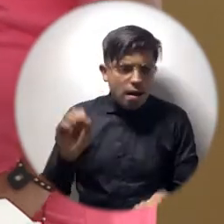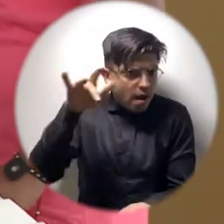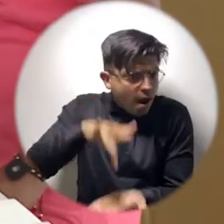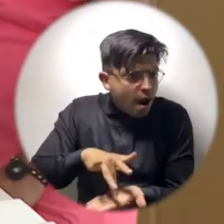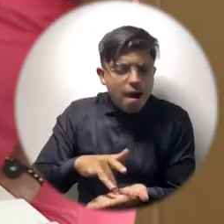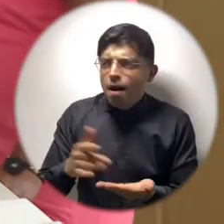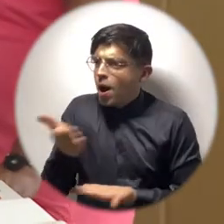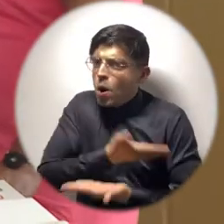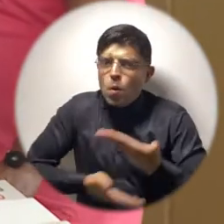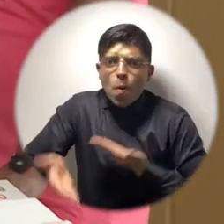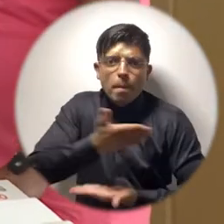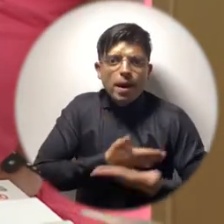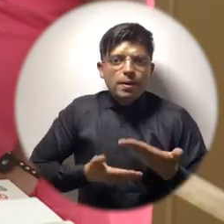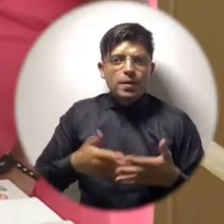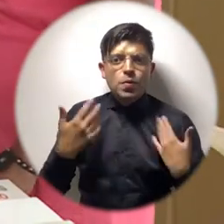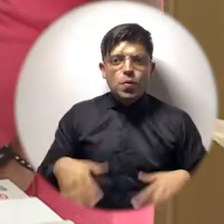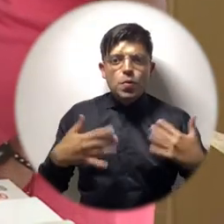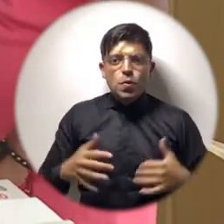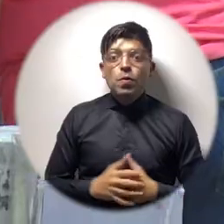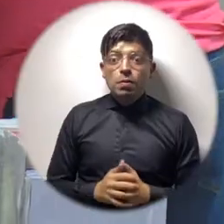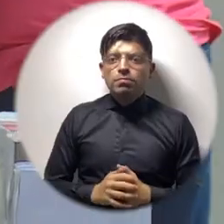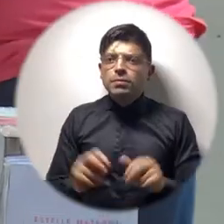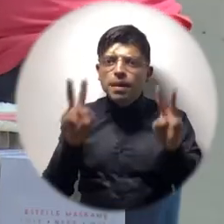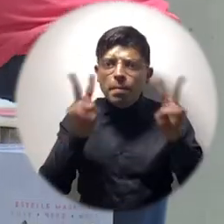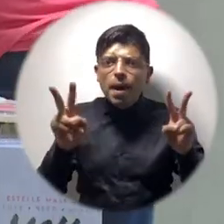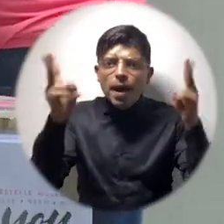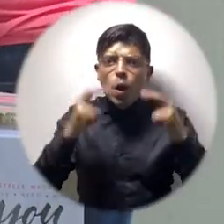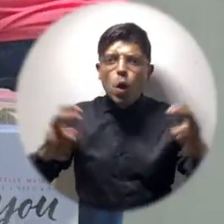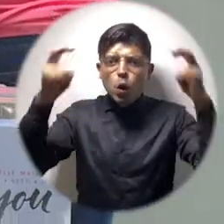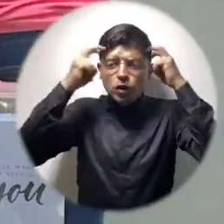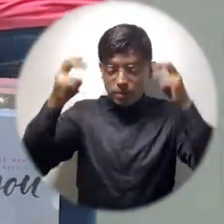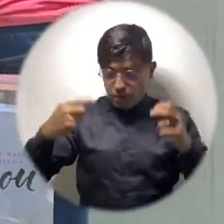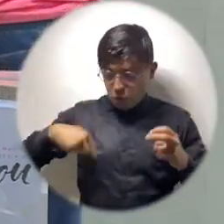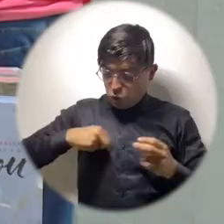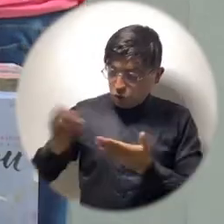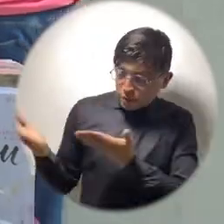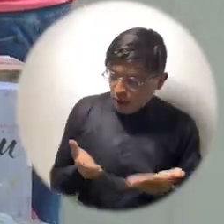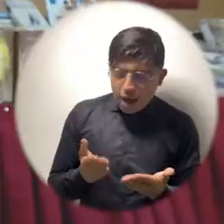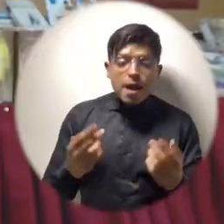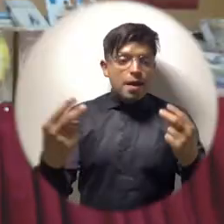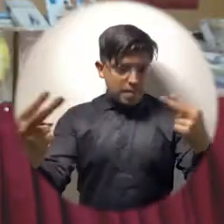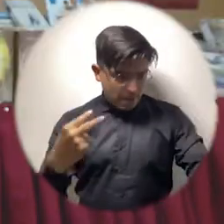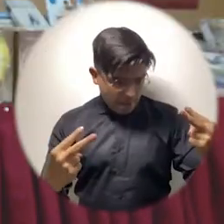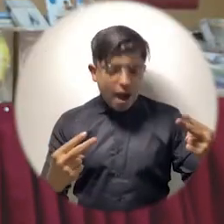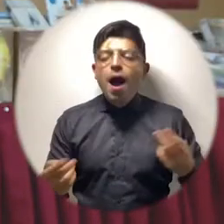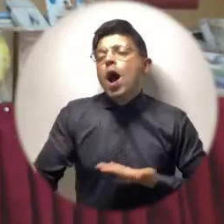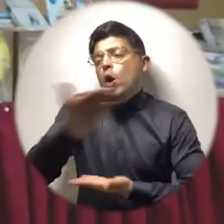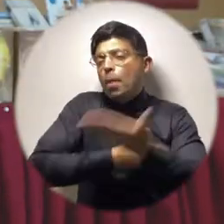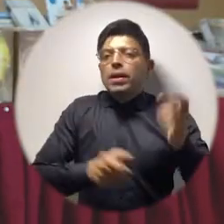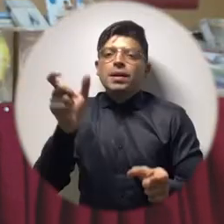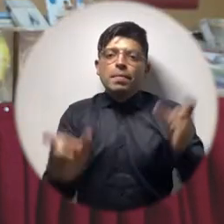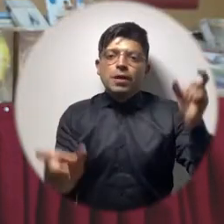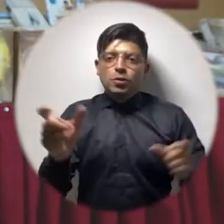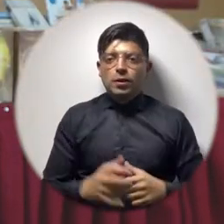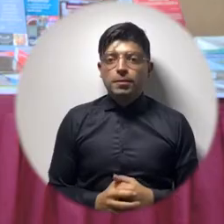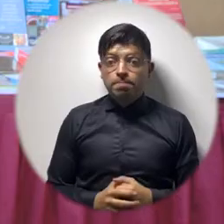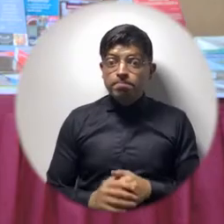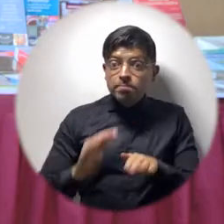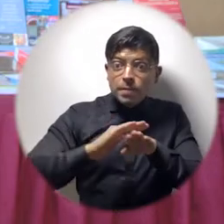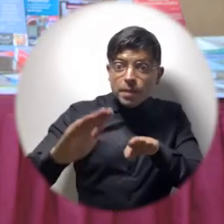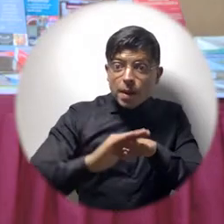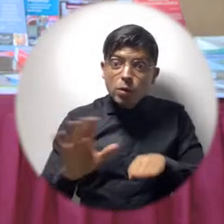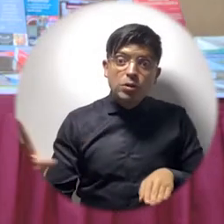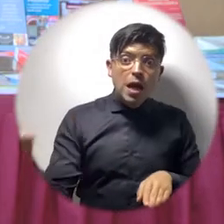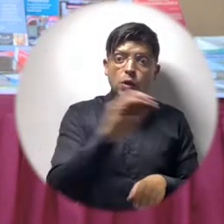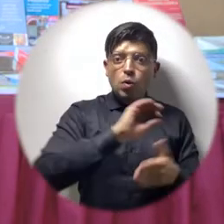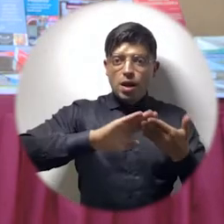que puedan compartir con nosotros también y ver todo el conocimiento que traemos para que los puedan compartir con todos los usuarios. Invitamos a